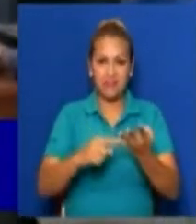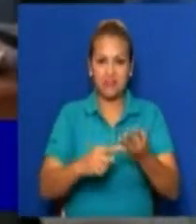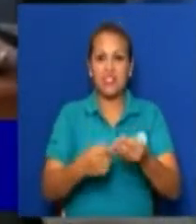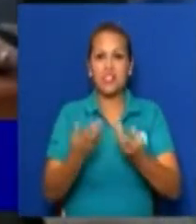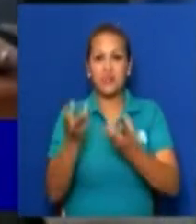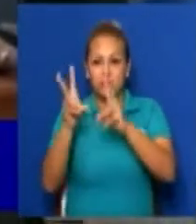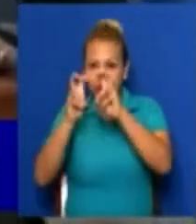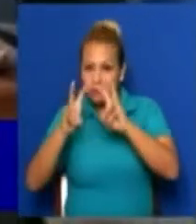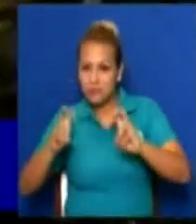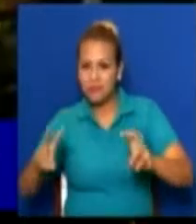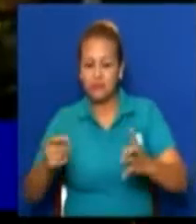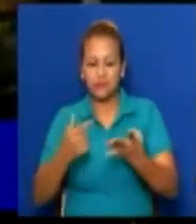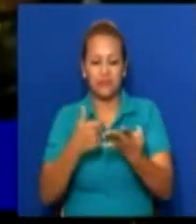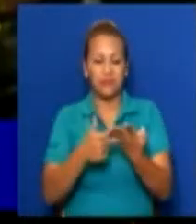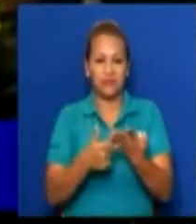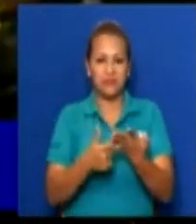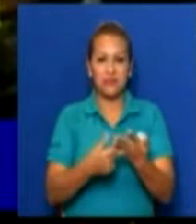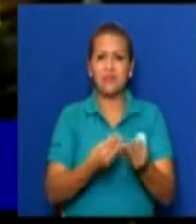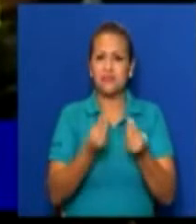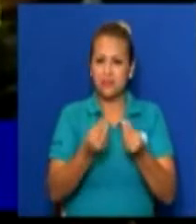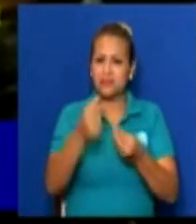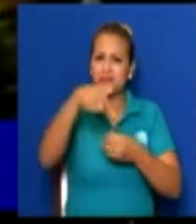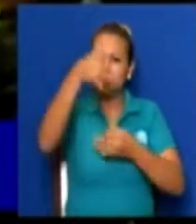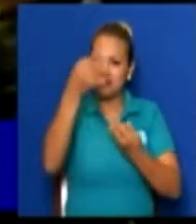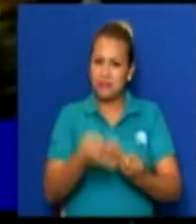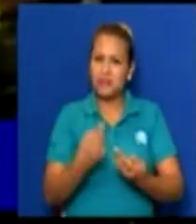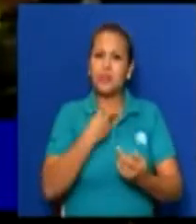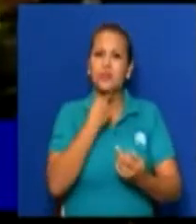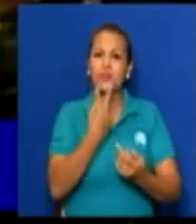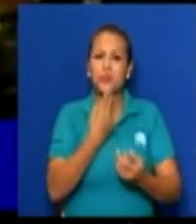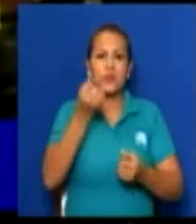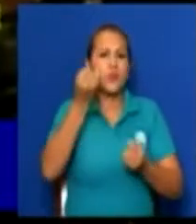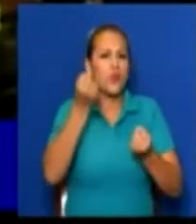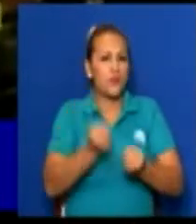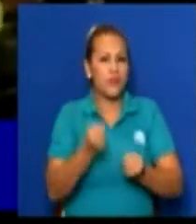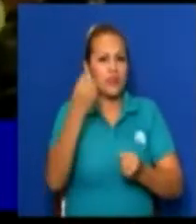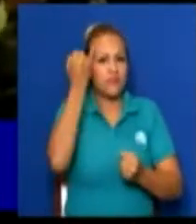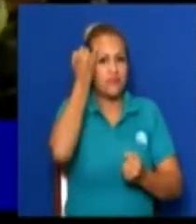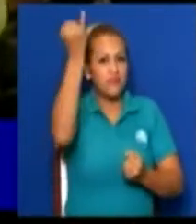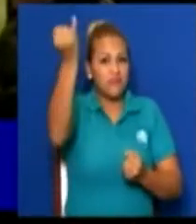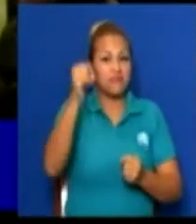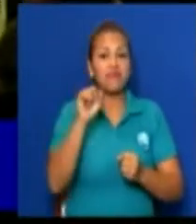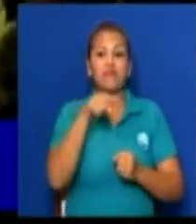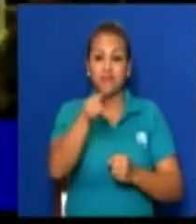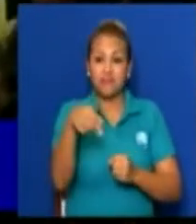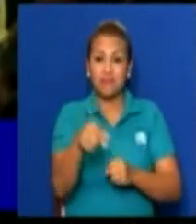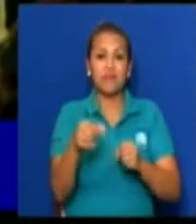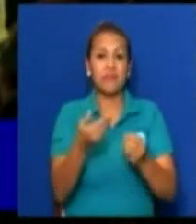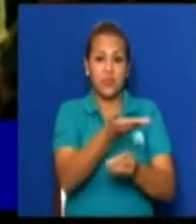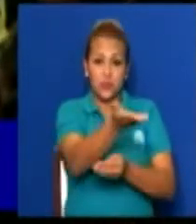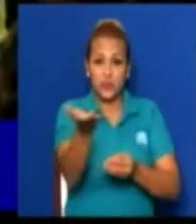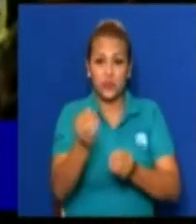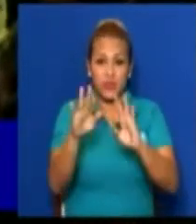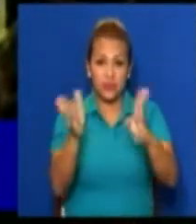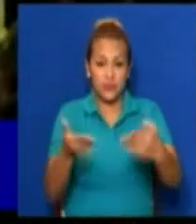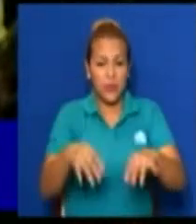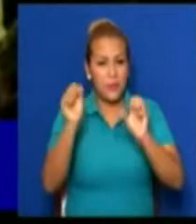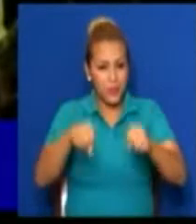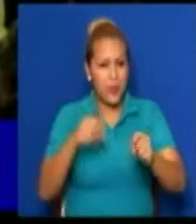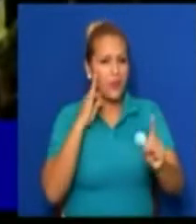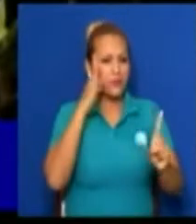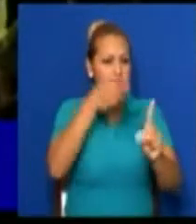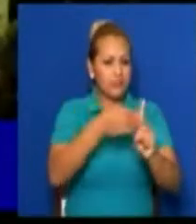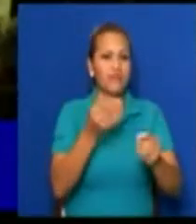consultoras. Seguro que con la voz, la fuerza, la inteligencia de ustedes, vamos a llegar allá a la meta, ¿no?